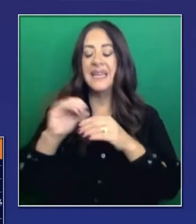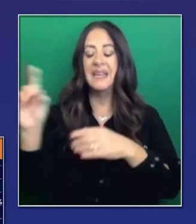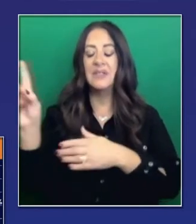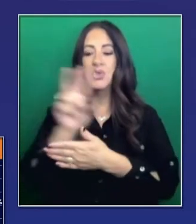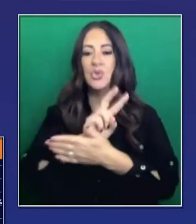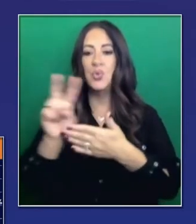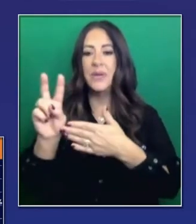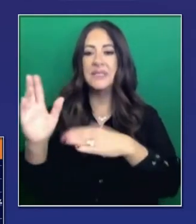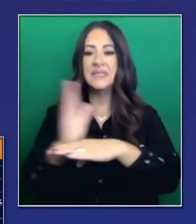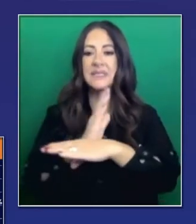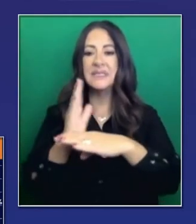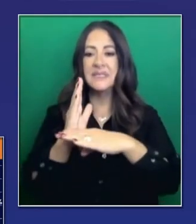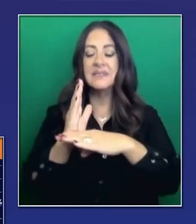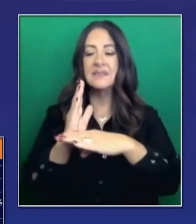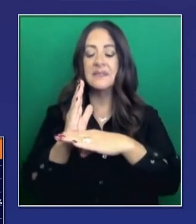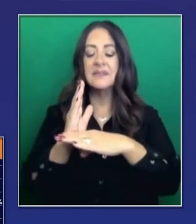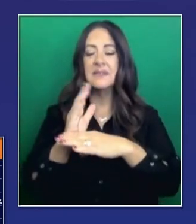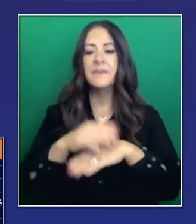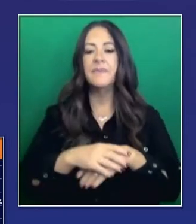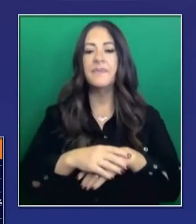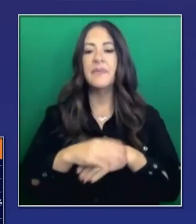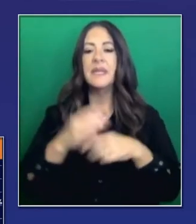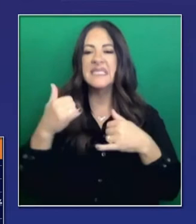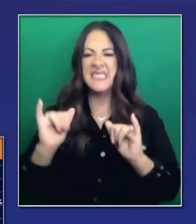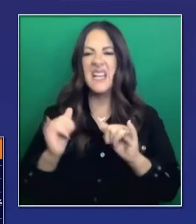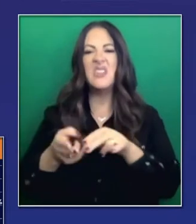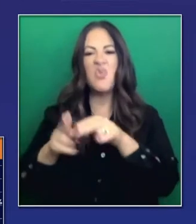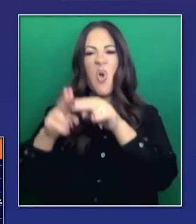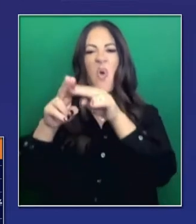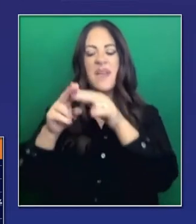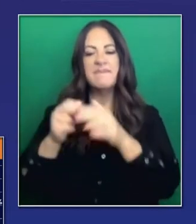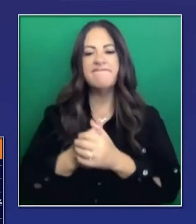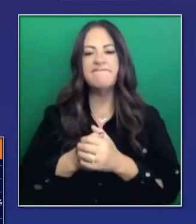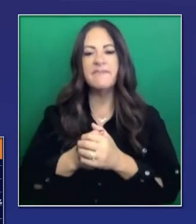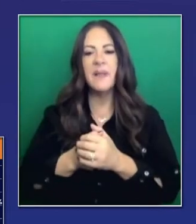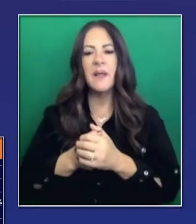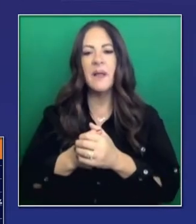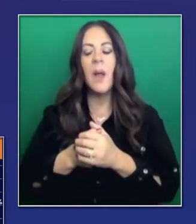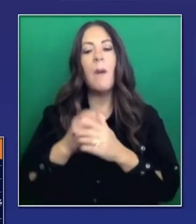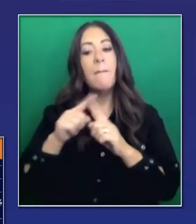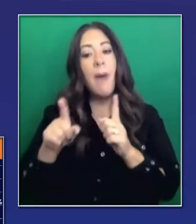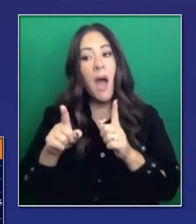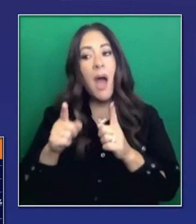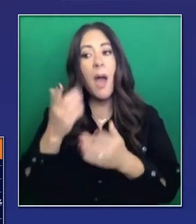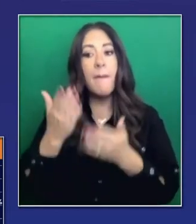que esta cifra, mientras que asciende, hay algo de evidencia que esta